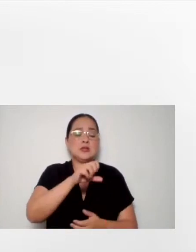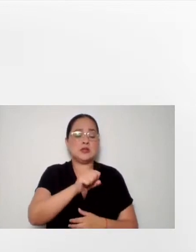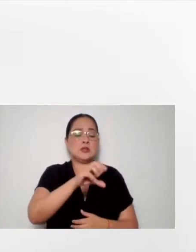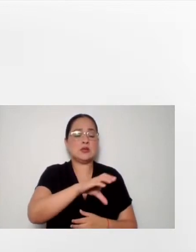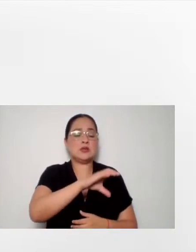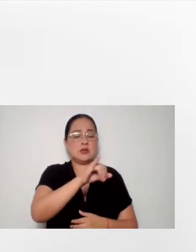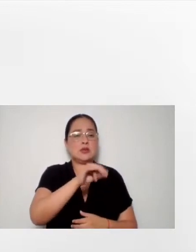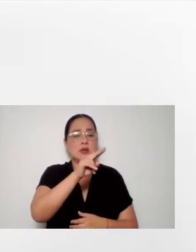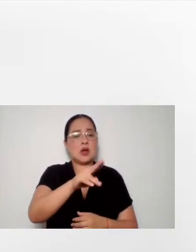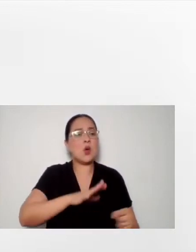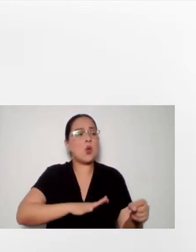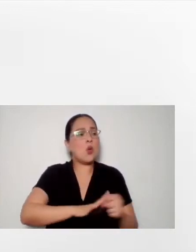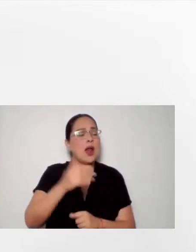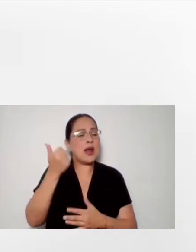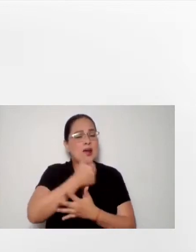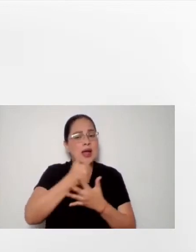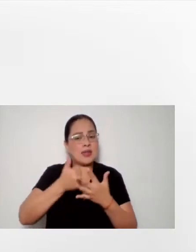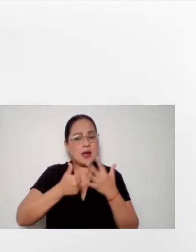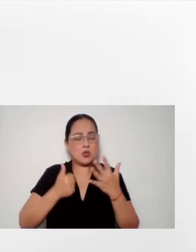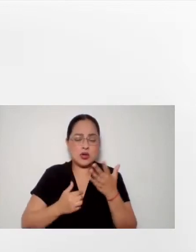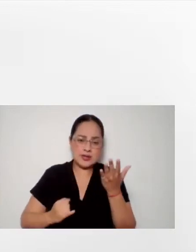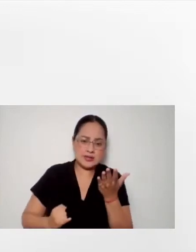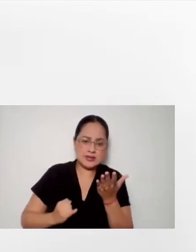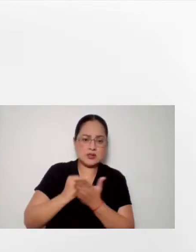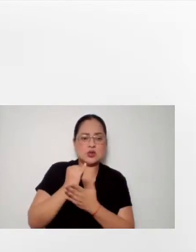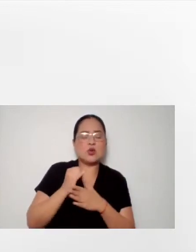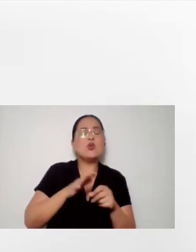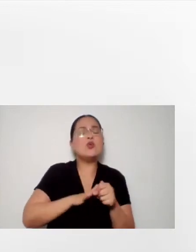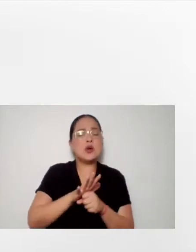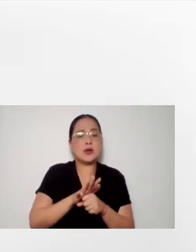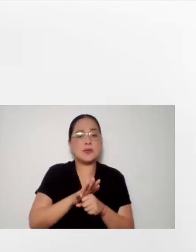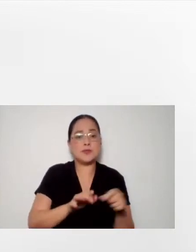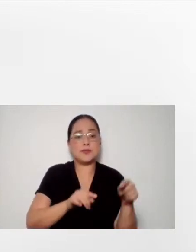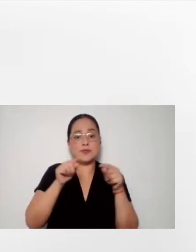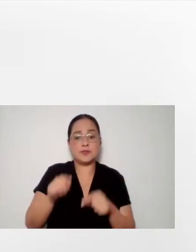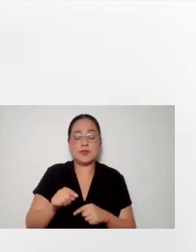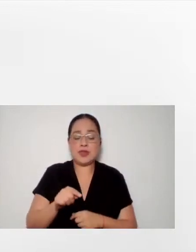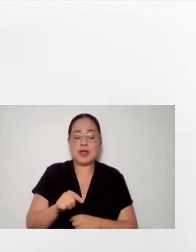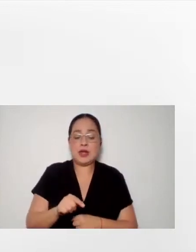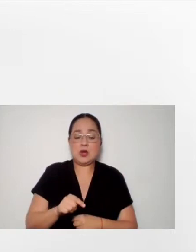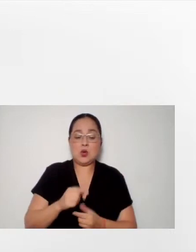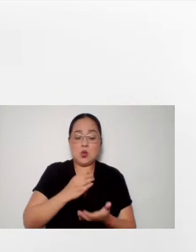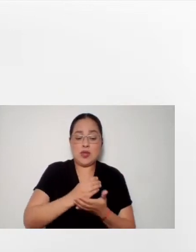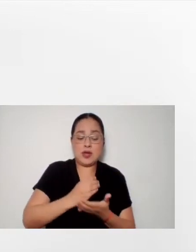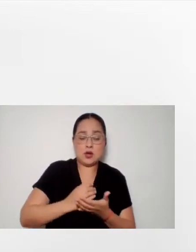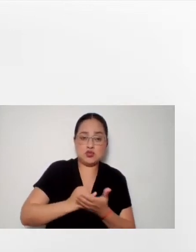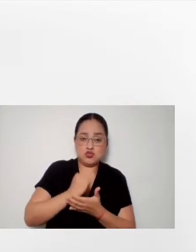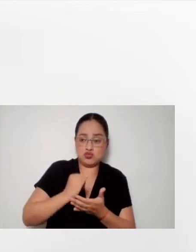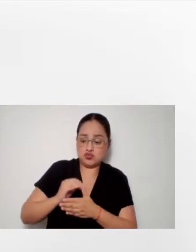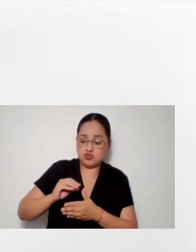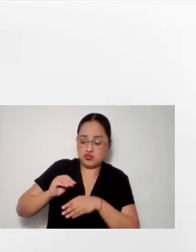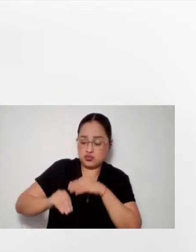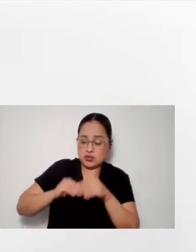emitir cada uno de sus criterios. Entonces, si ustedes abren el cuaderno de jurisprudencia de ascendientes y de alimentos entre ascendientes